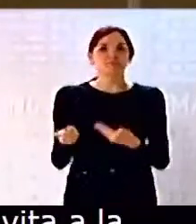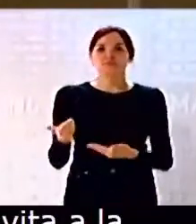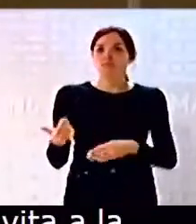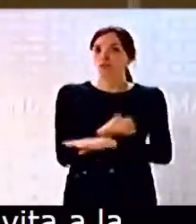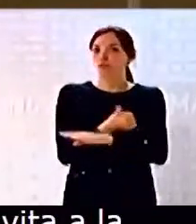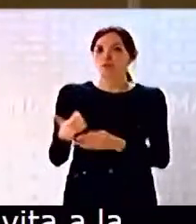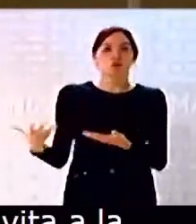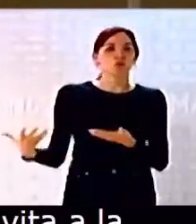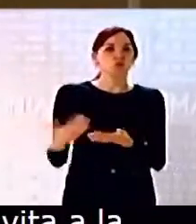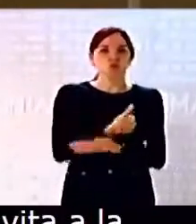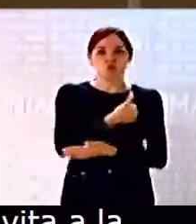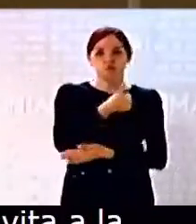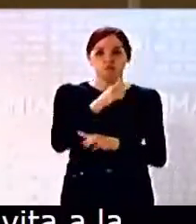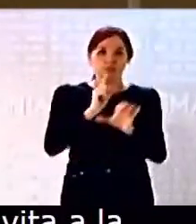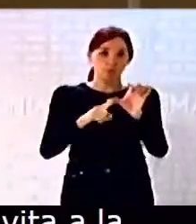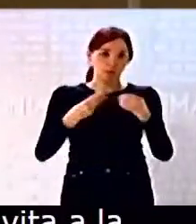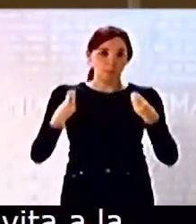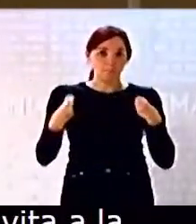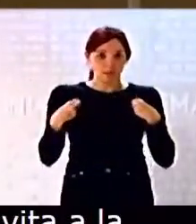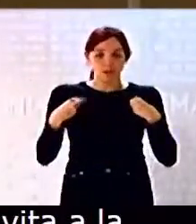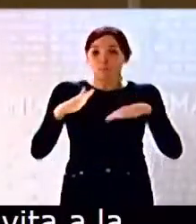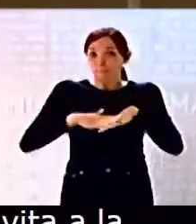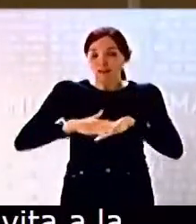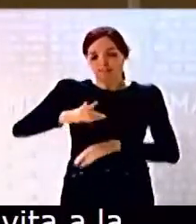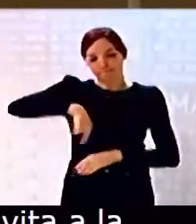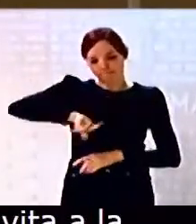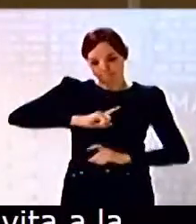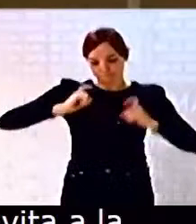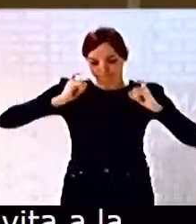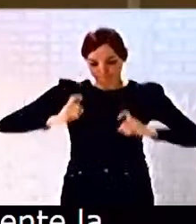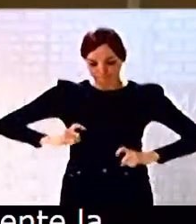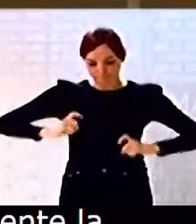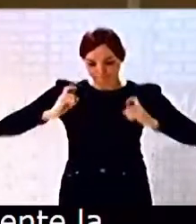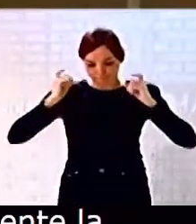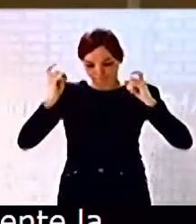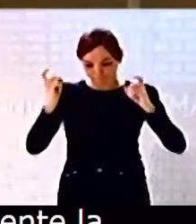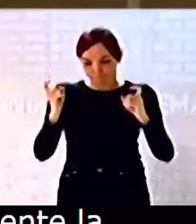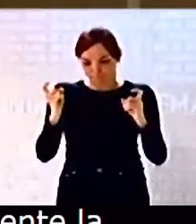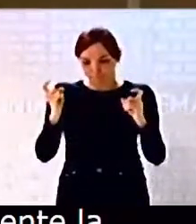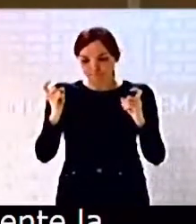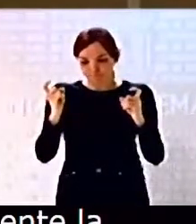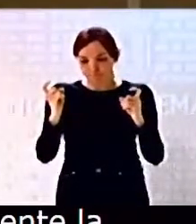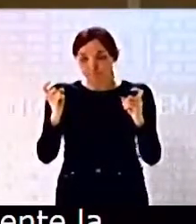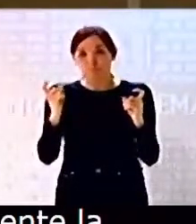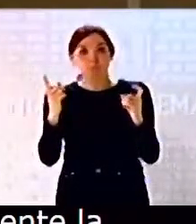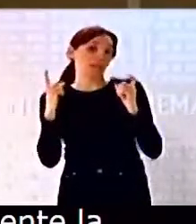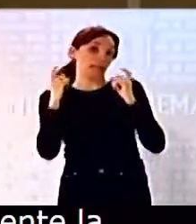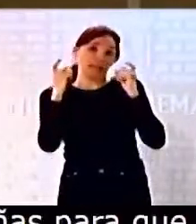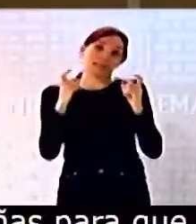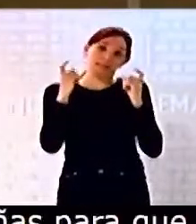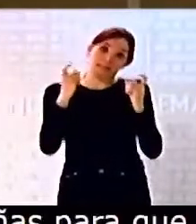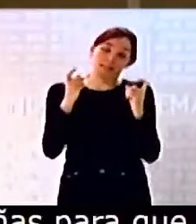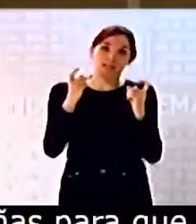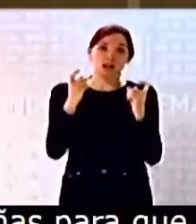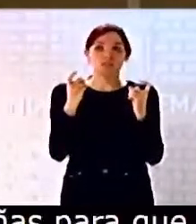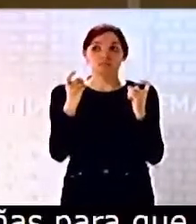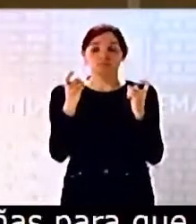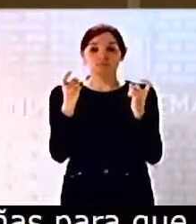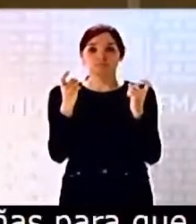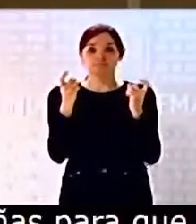extremeños y de las extremeñas para que seamos capaces de intentar, en la medida de lo